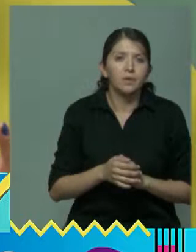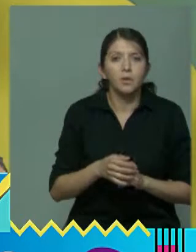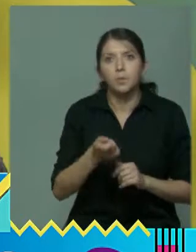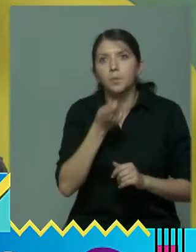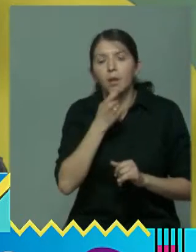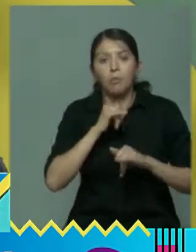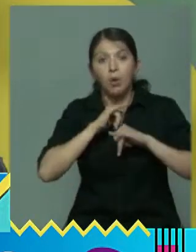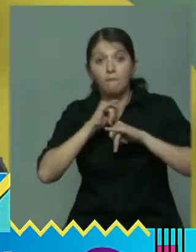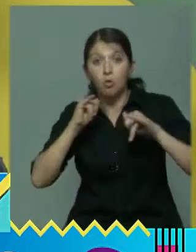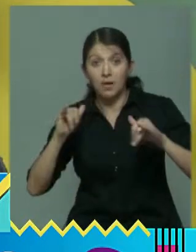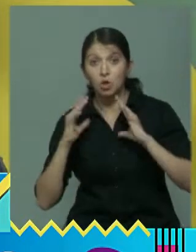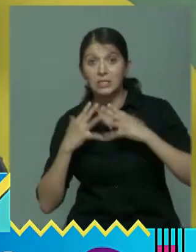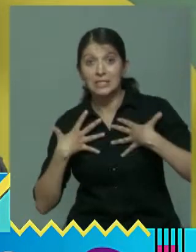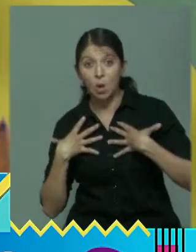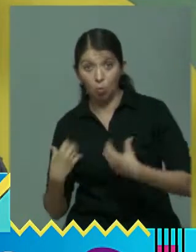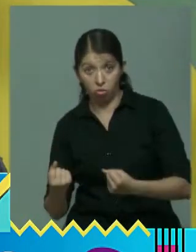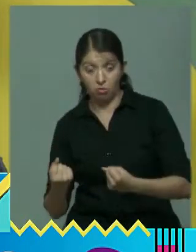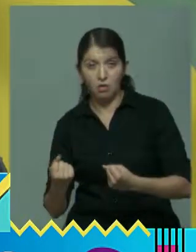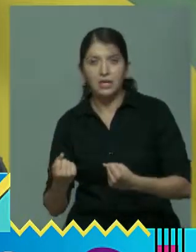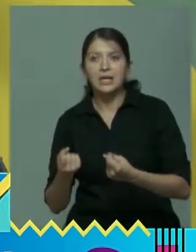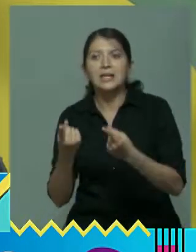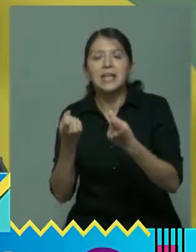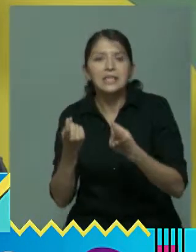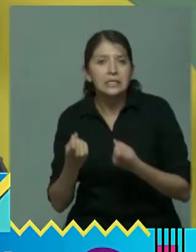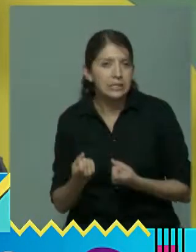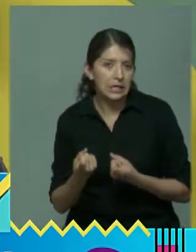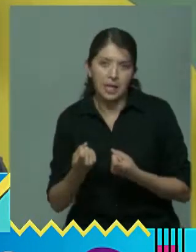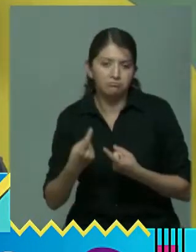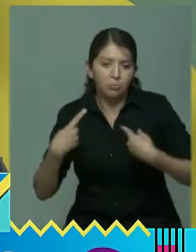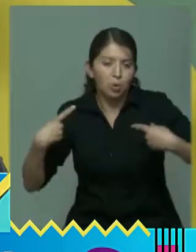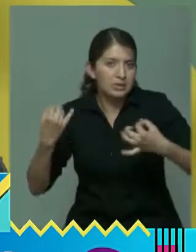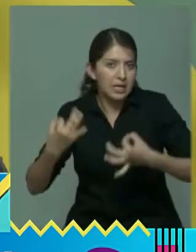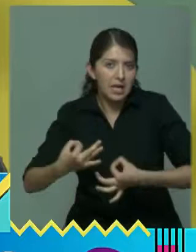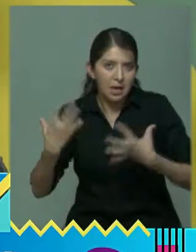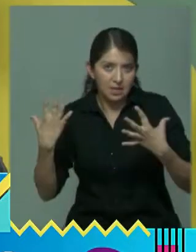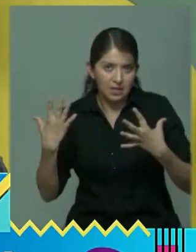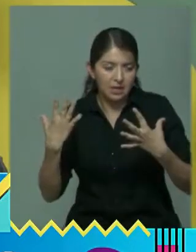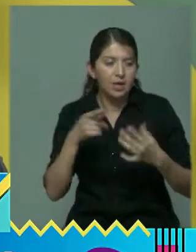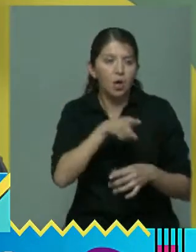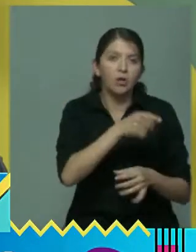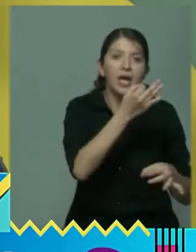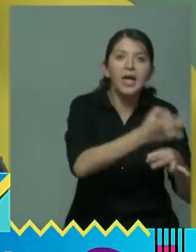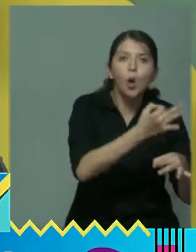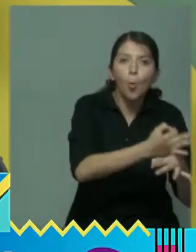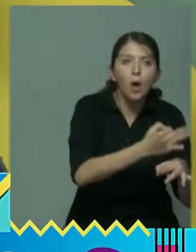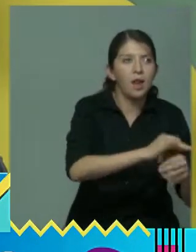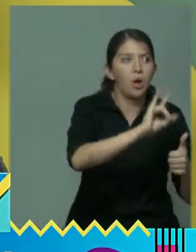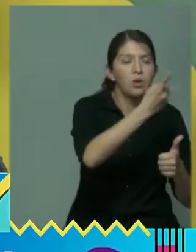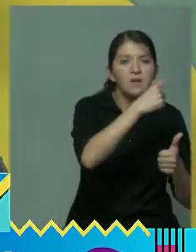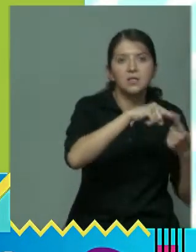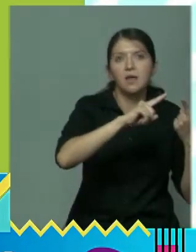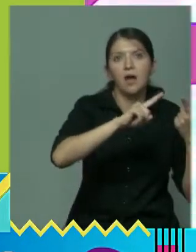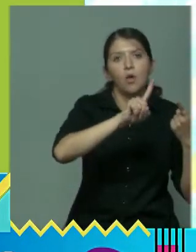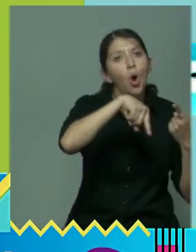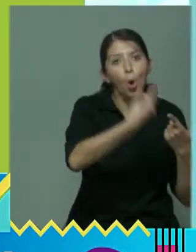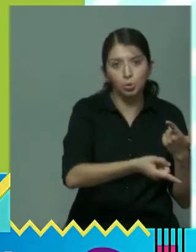para el ámbito de salud requiere de ciertas particularidades, por ahí para la educación en cuanto a escuelas, Claro. universidades, etcétera, por ahí